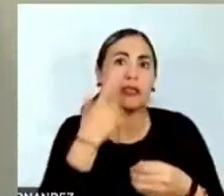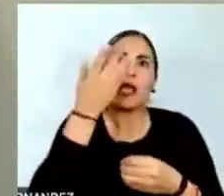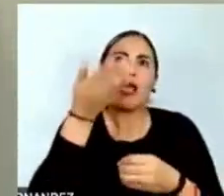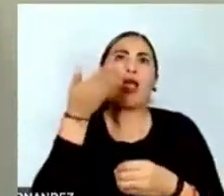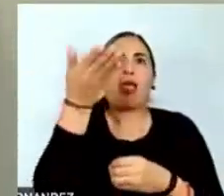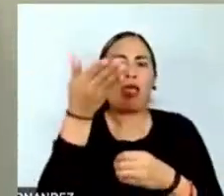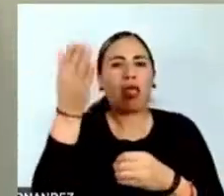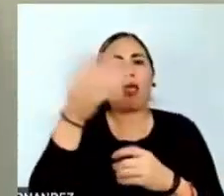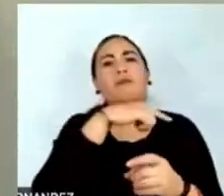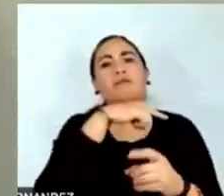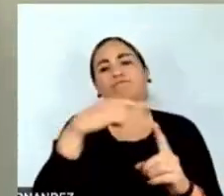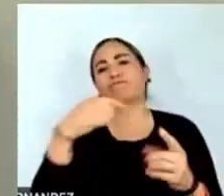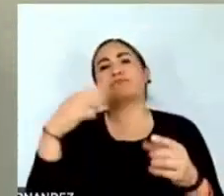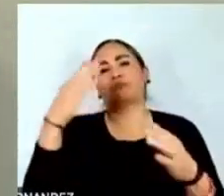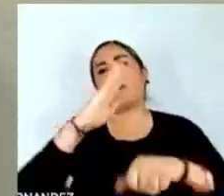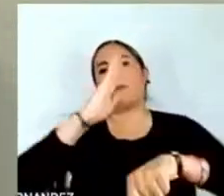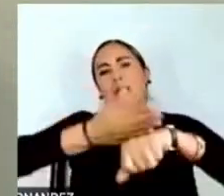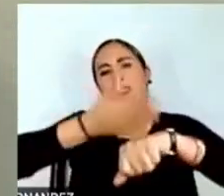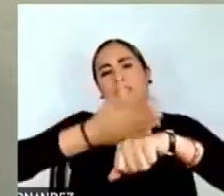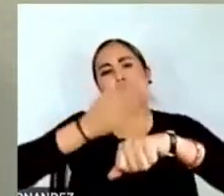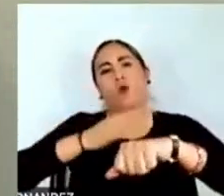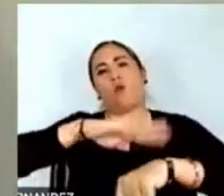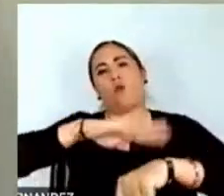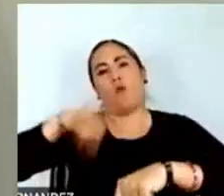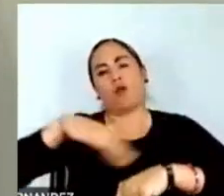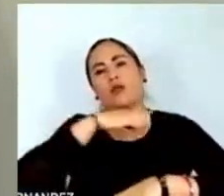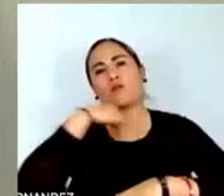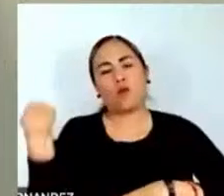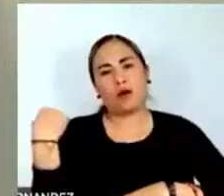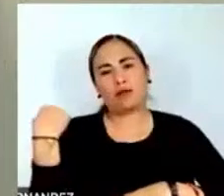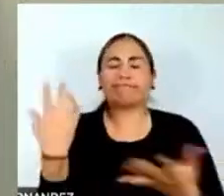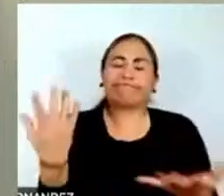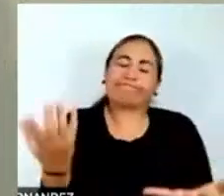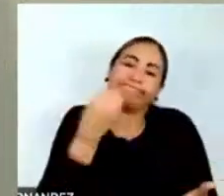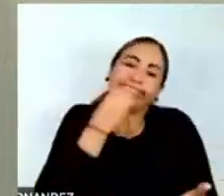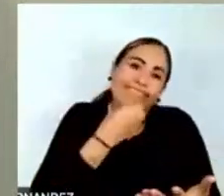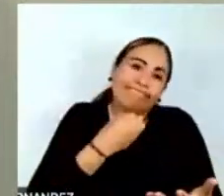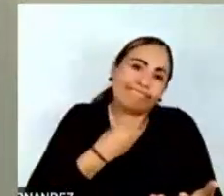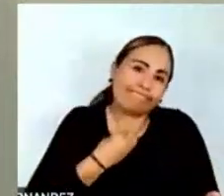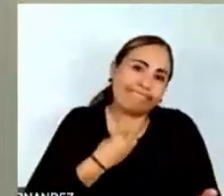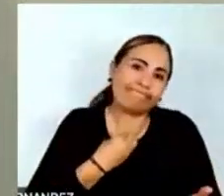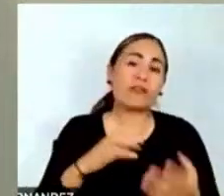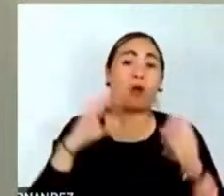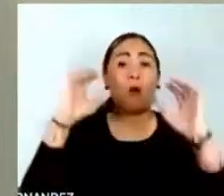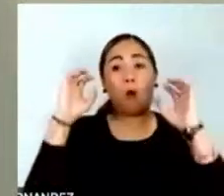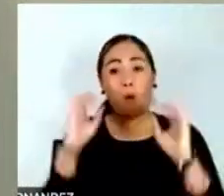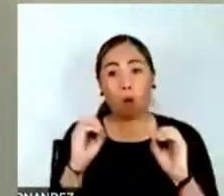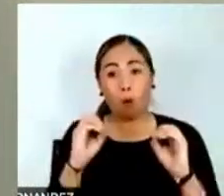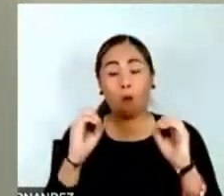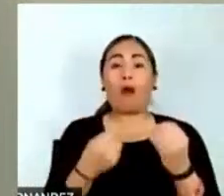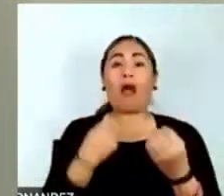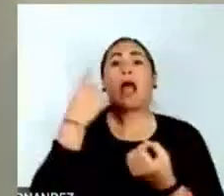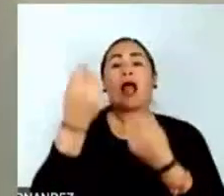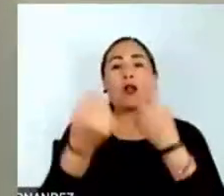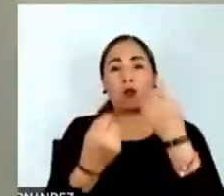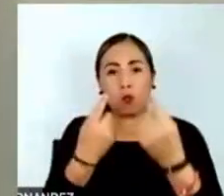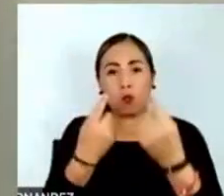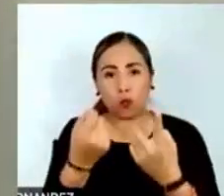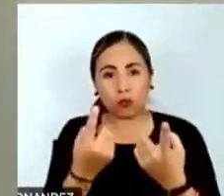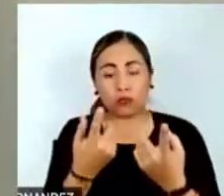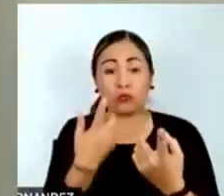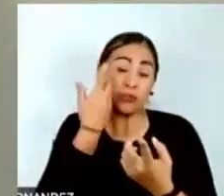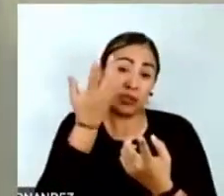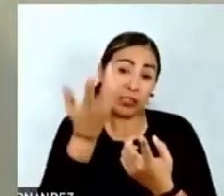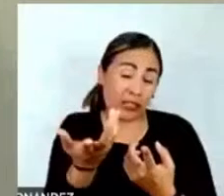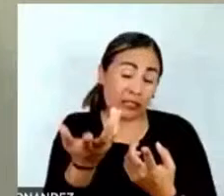o perder su puesto frente a algunos que sí estén dispuestos, por lo menos ofrezcan hacerlo.